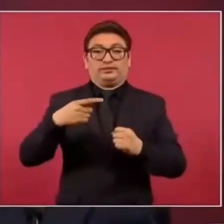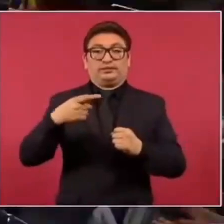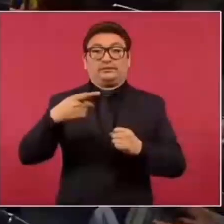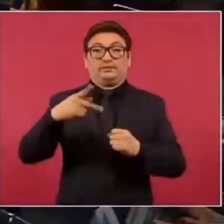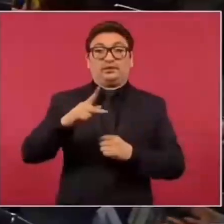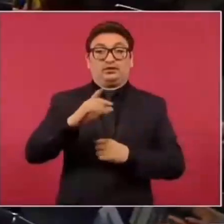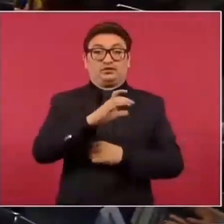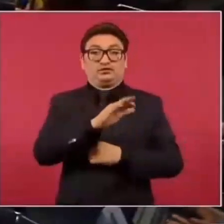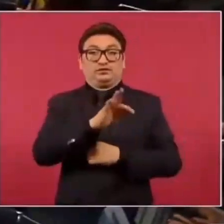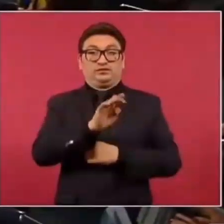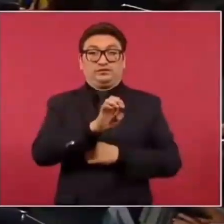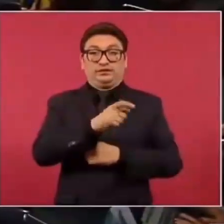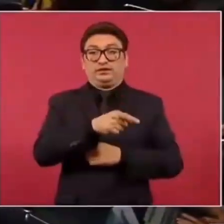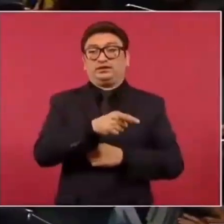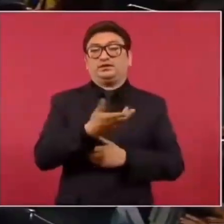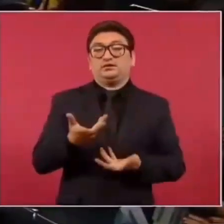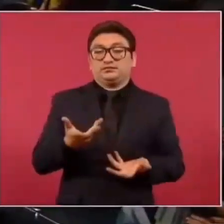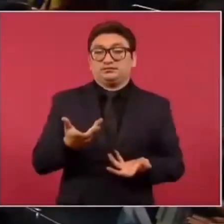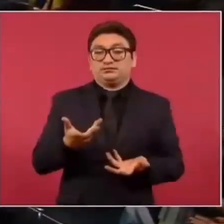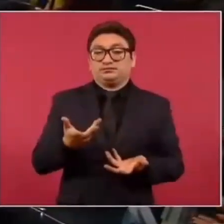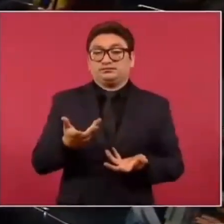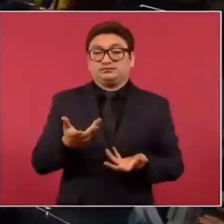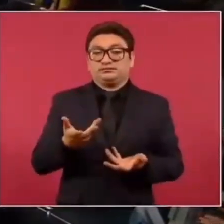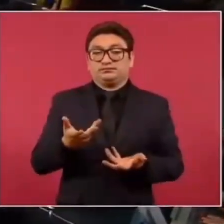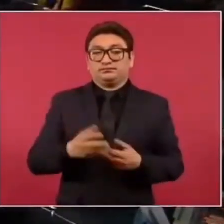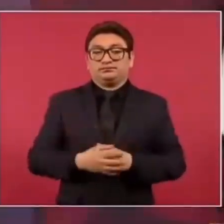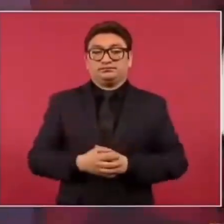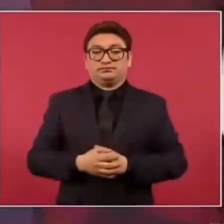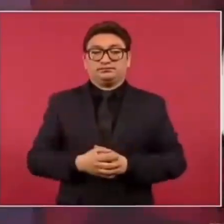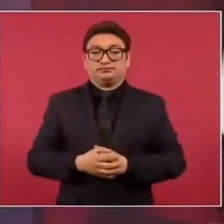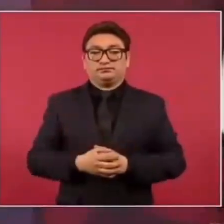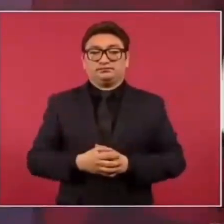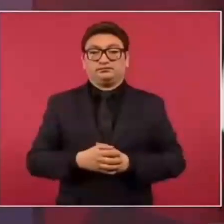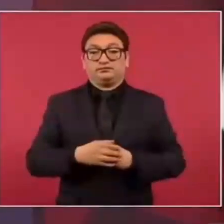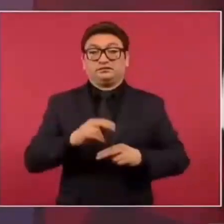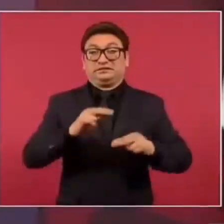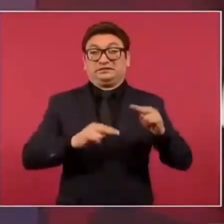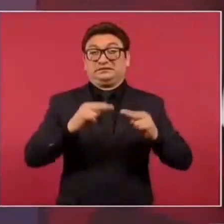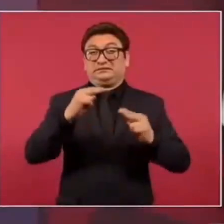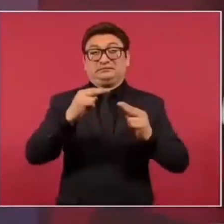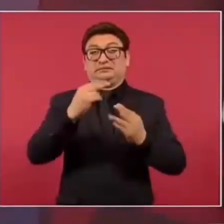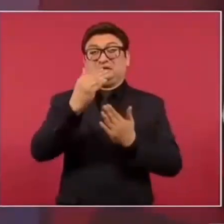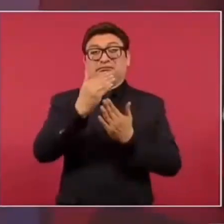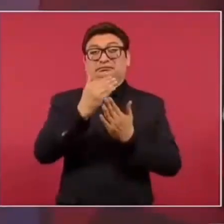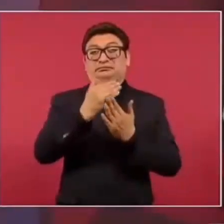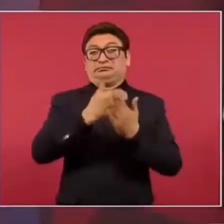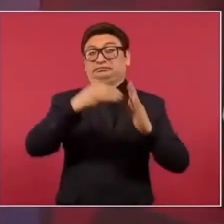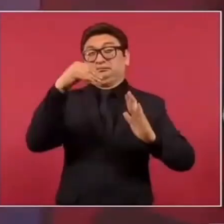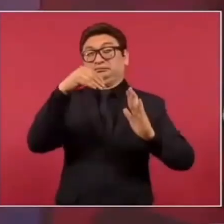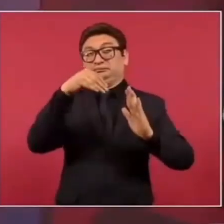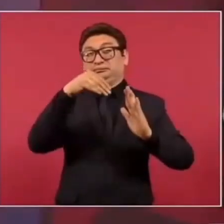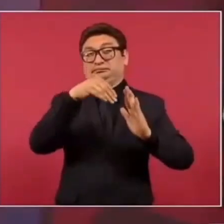Comisión Federal de Electricidad va cayendo.